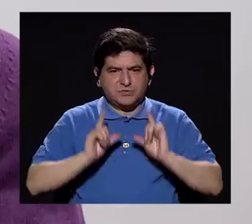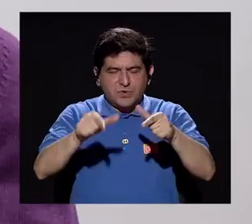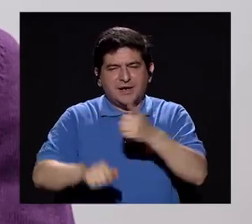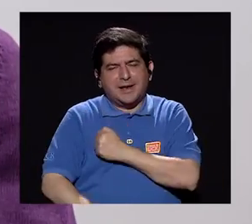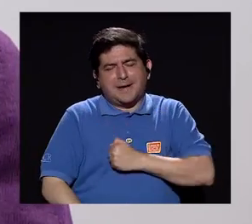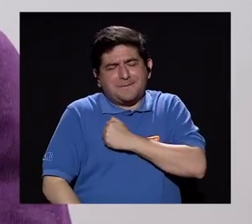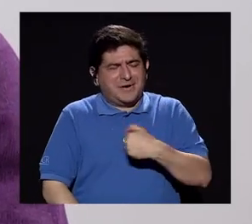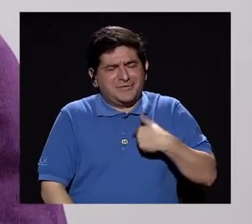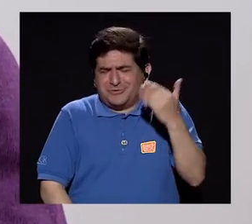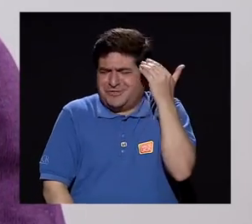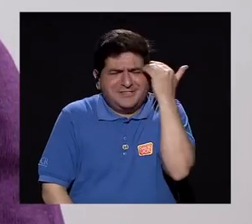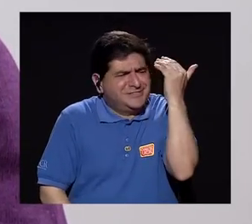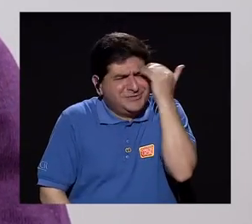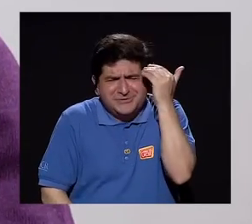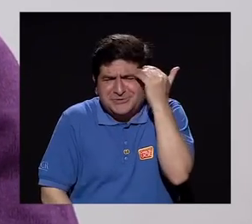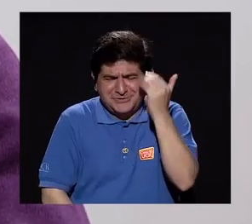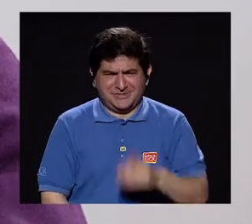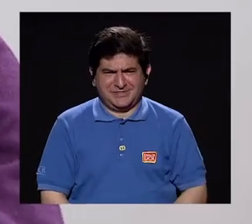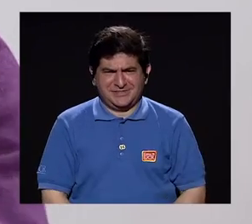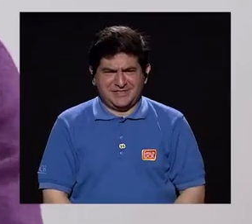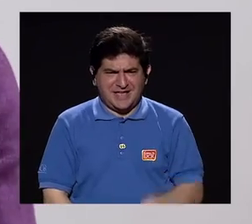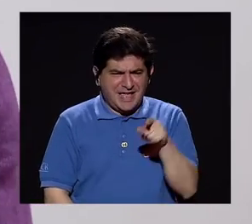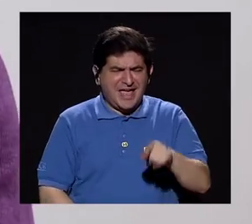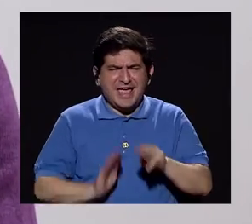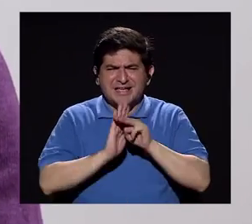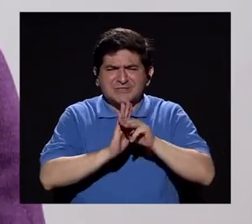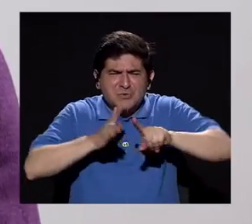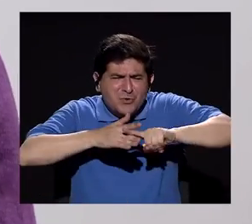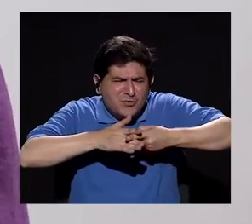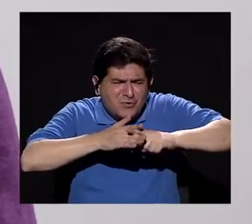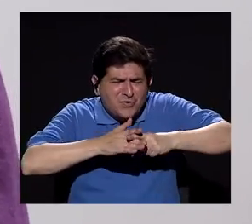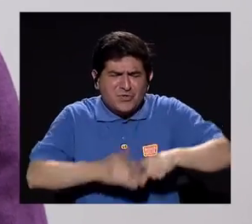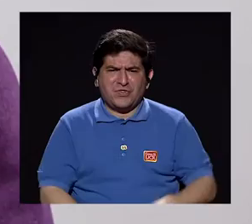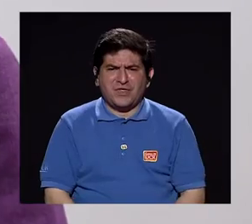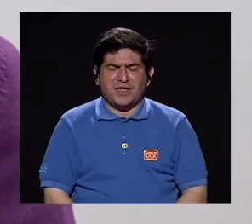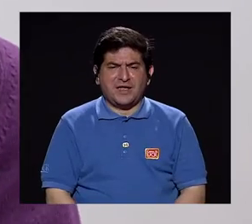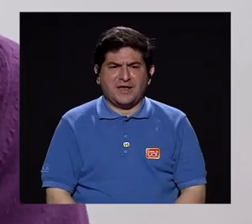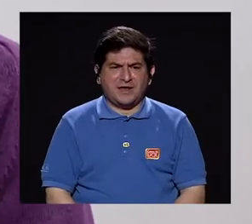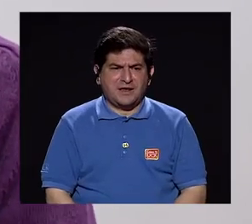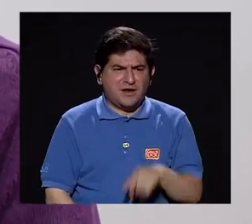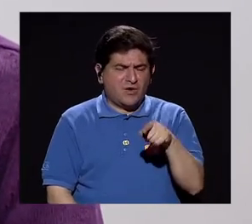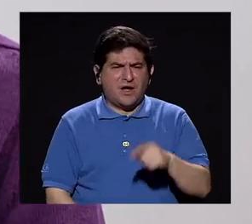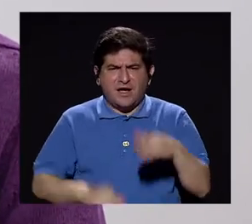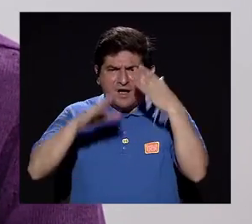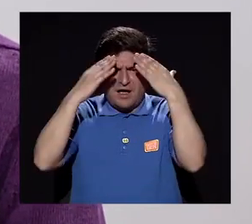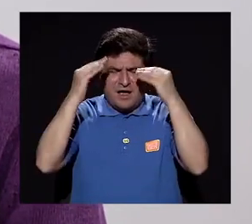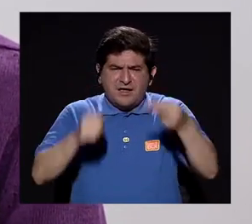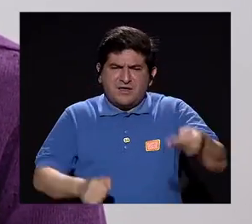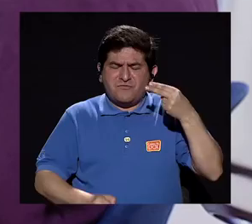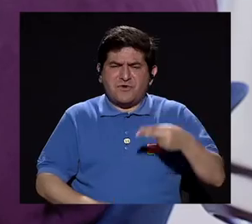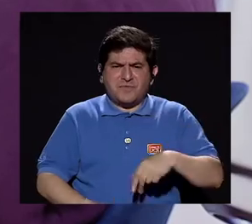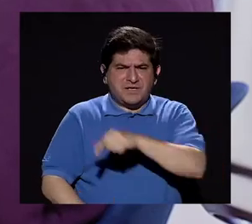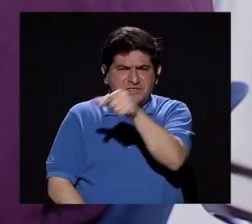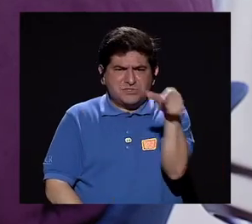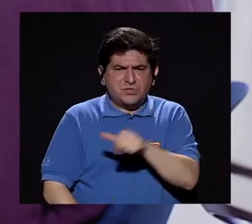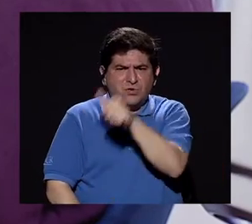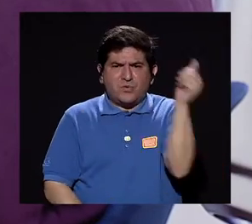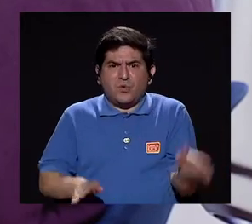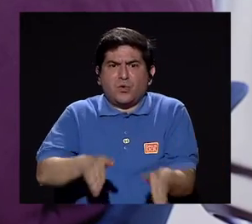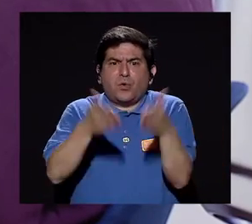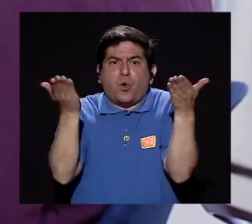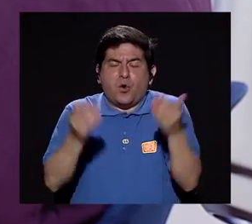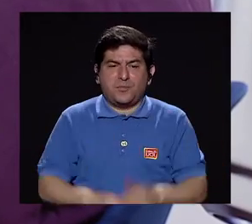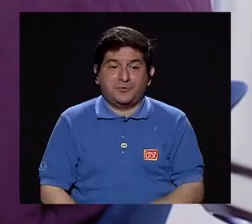usted tiene que perdonar mi ignorancia para calibrar esos modelos como obtuvieron datos históricos ustedes de yul los